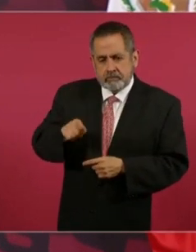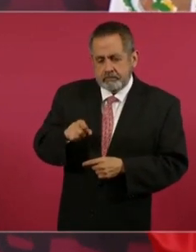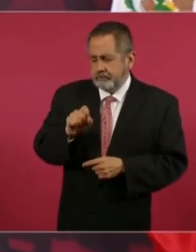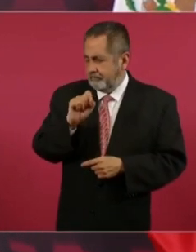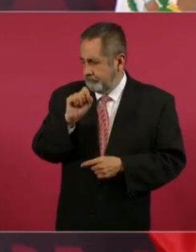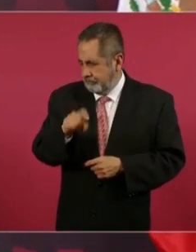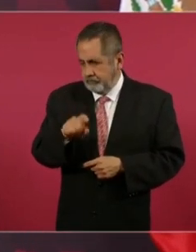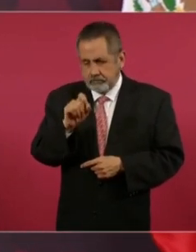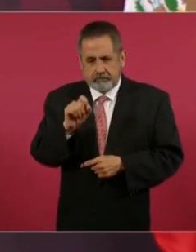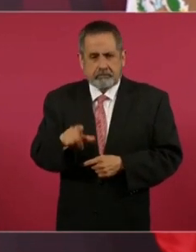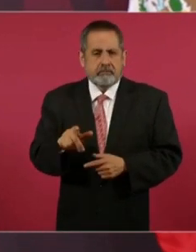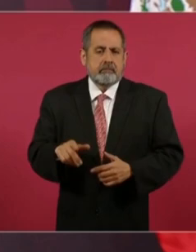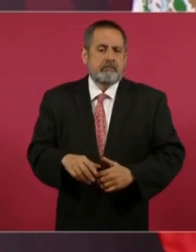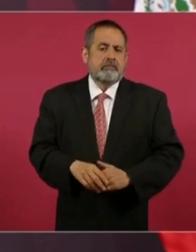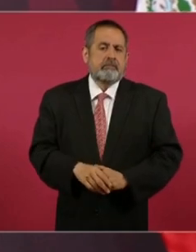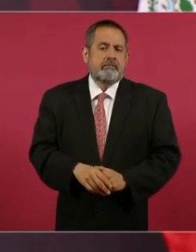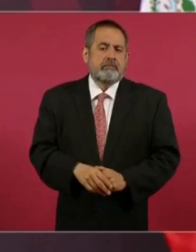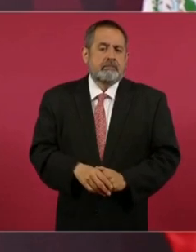mismo,